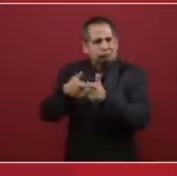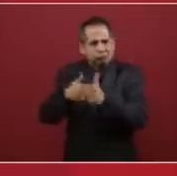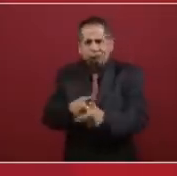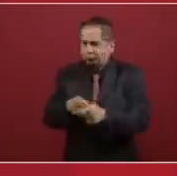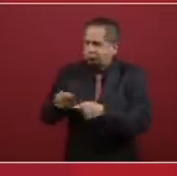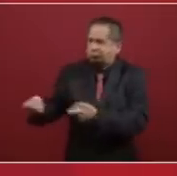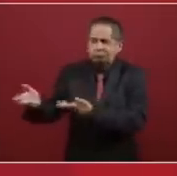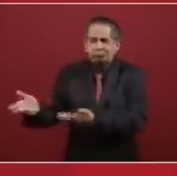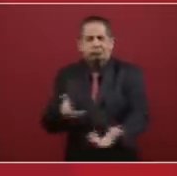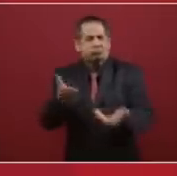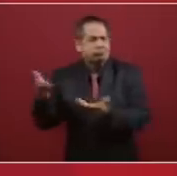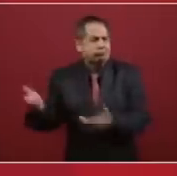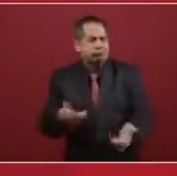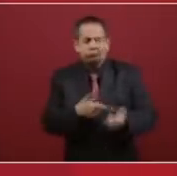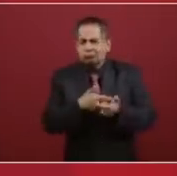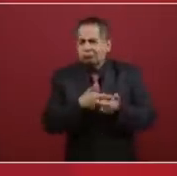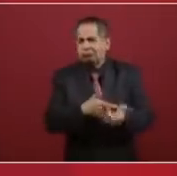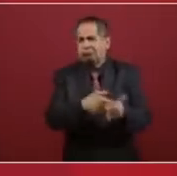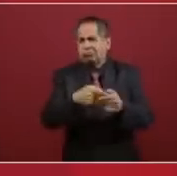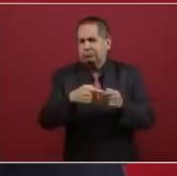Yo siempre he sostenido